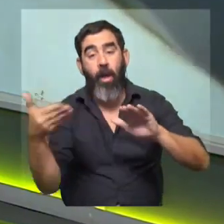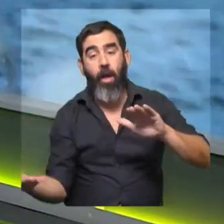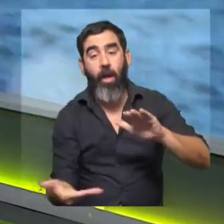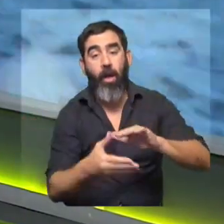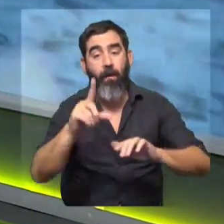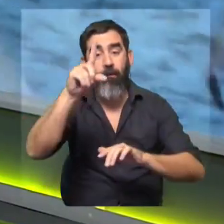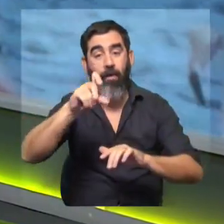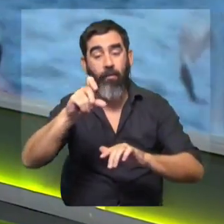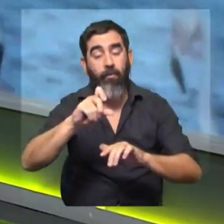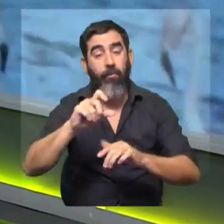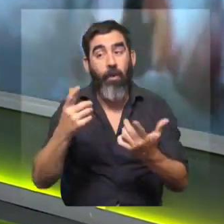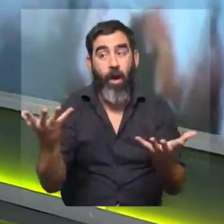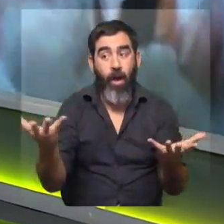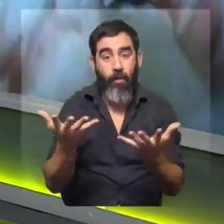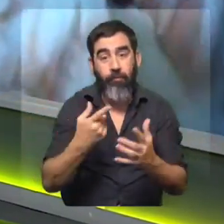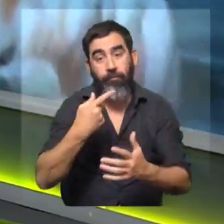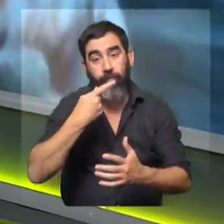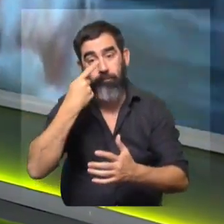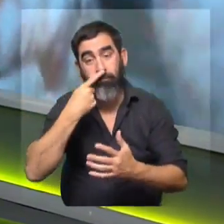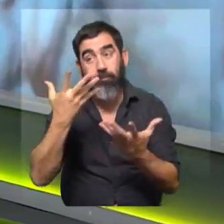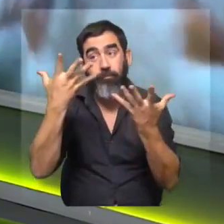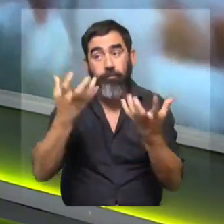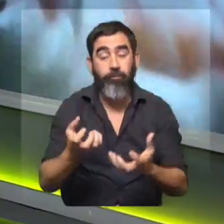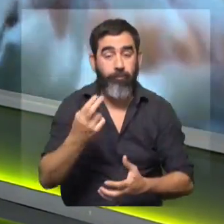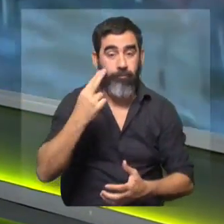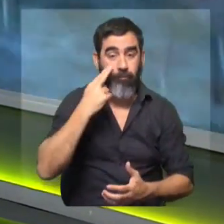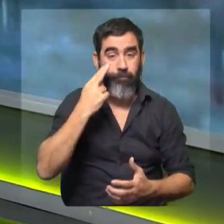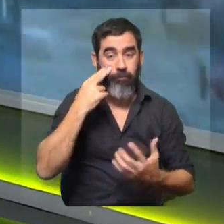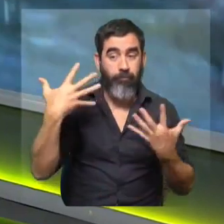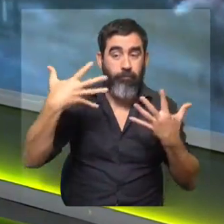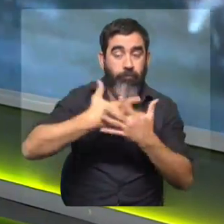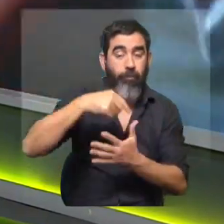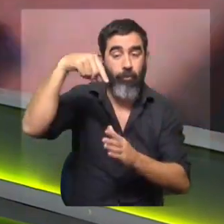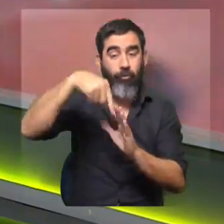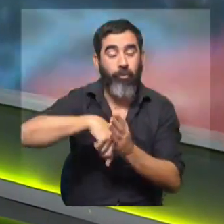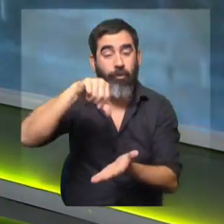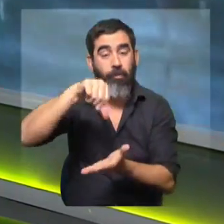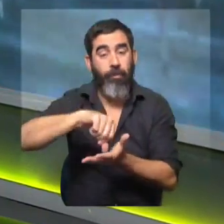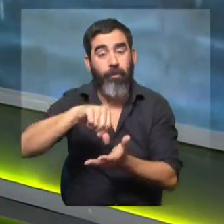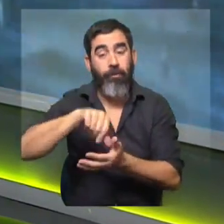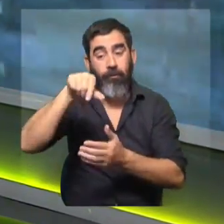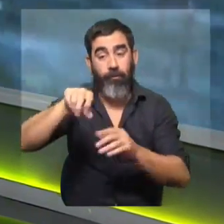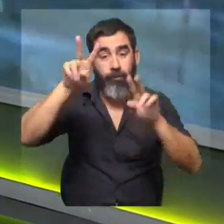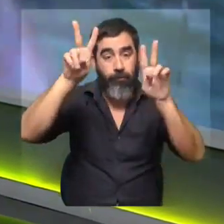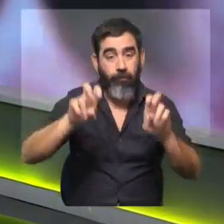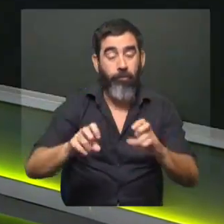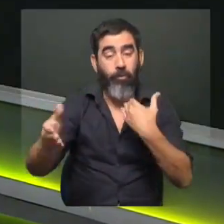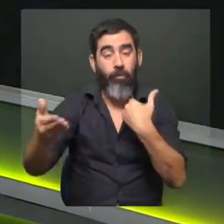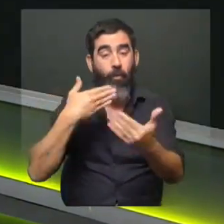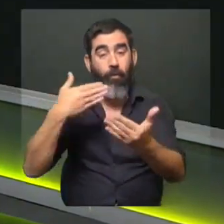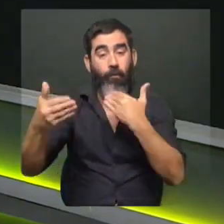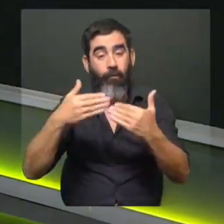subterráneas, recurso que ahora recobró interés luego de la sequía que afectó al sur del país. Sobre estos temas